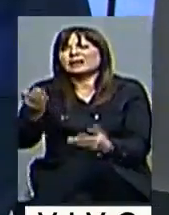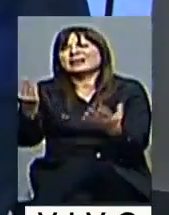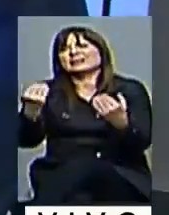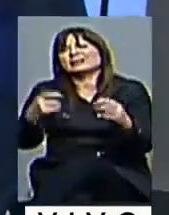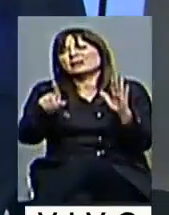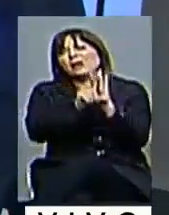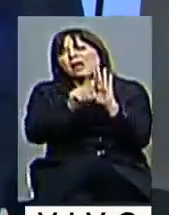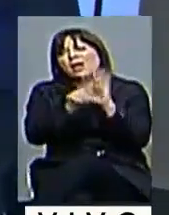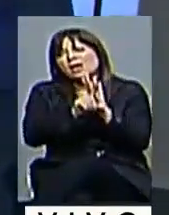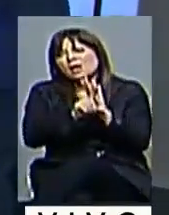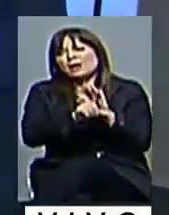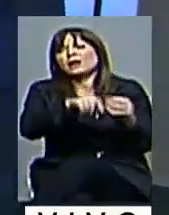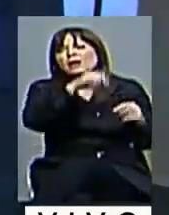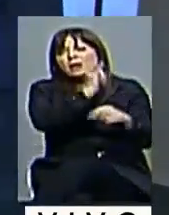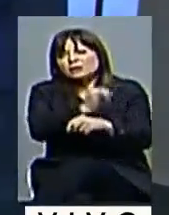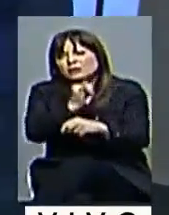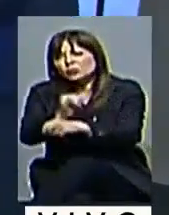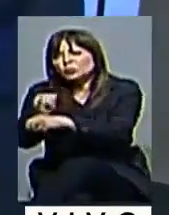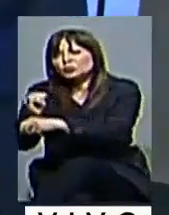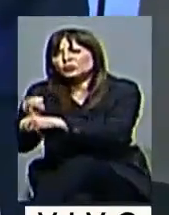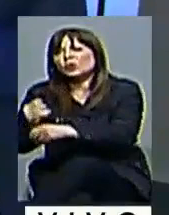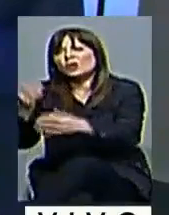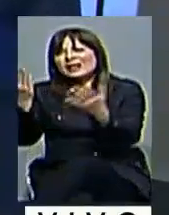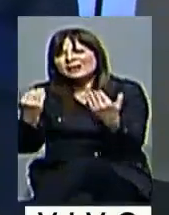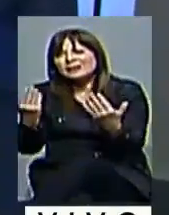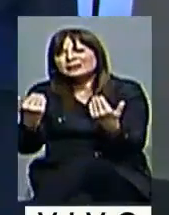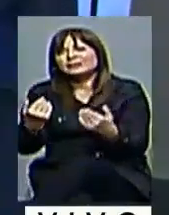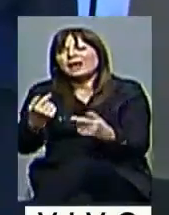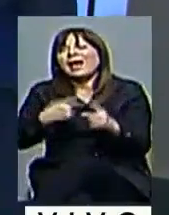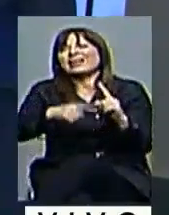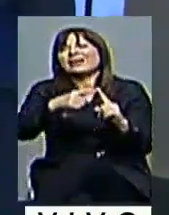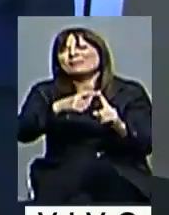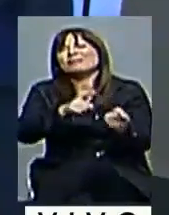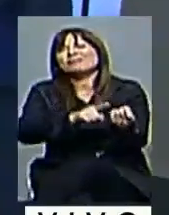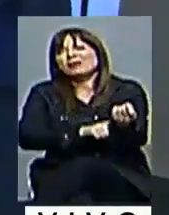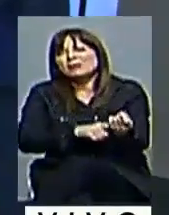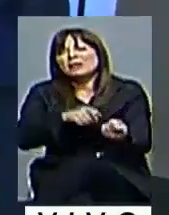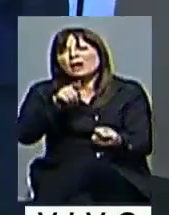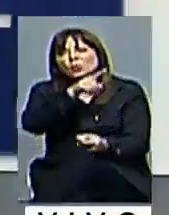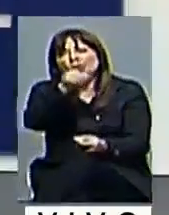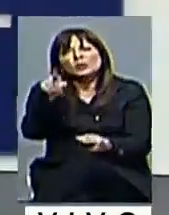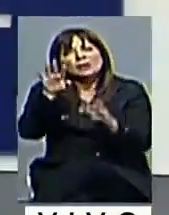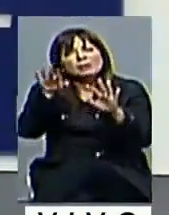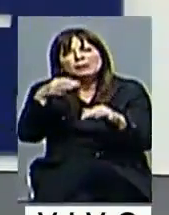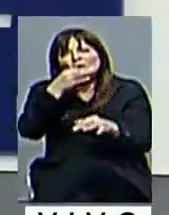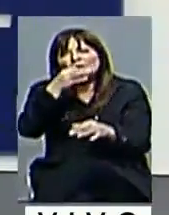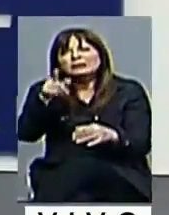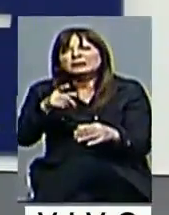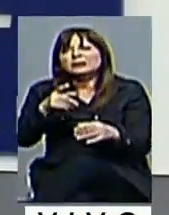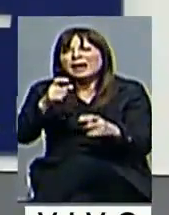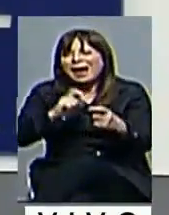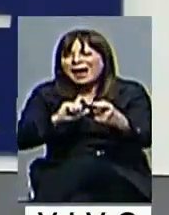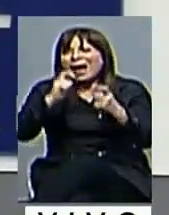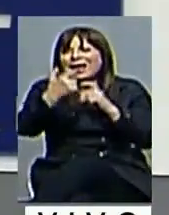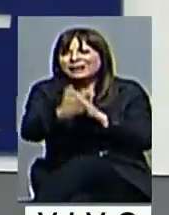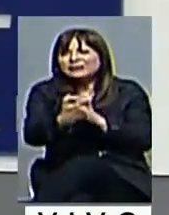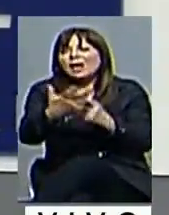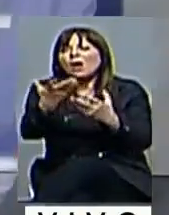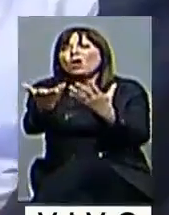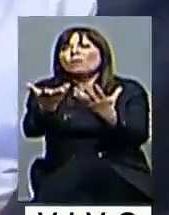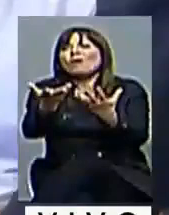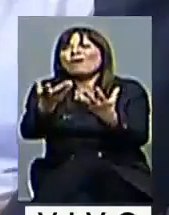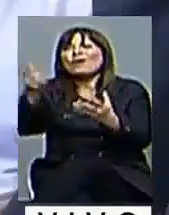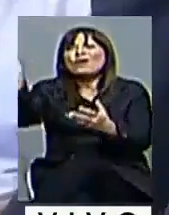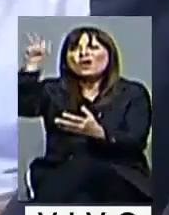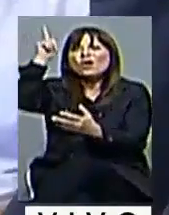necesita institucionalidad, porque tú además a las familias, como ustedes lo han señalado, le tiene que dar la garantía de que esto es una lógica que se